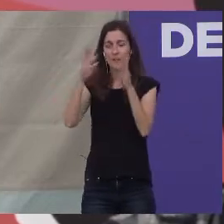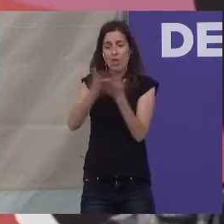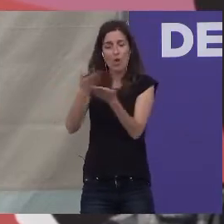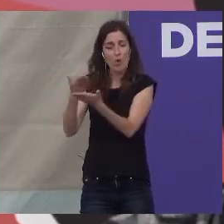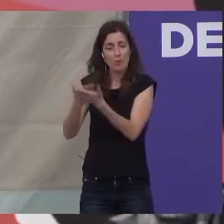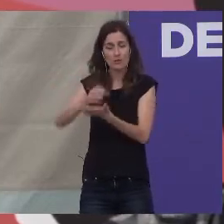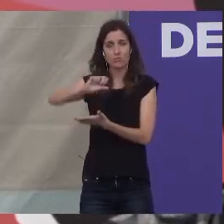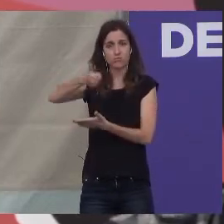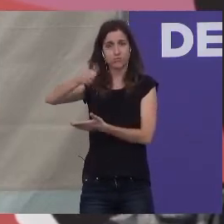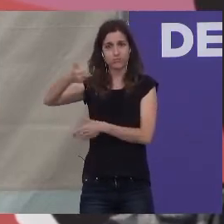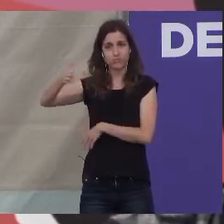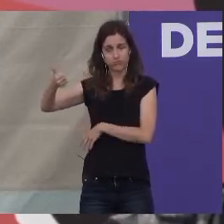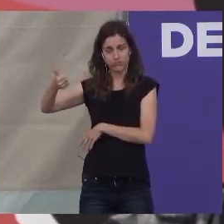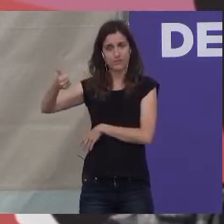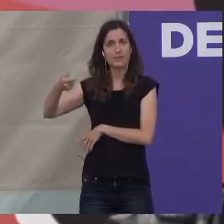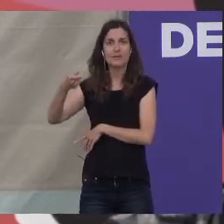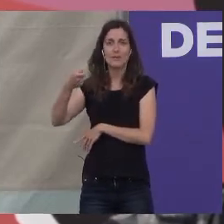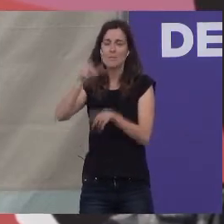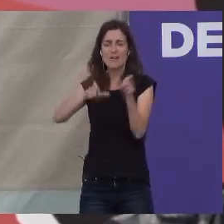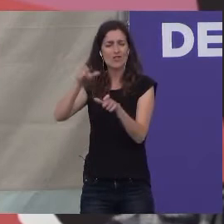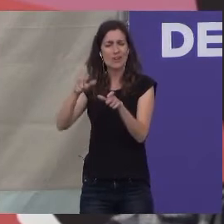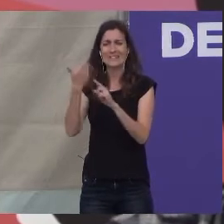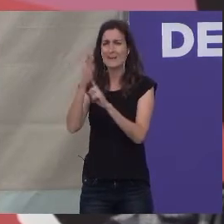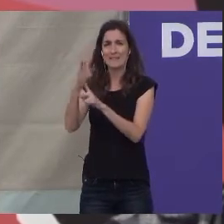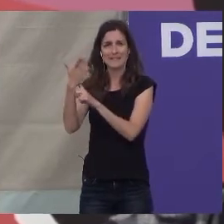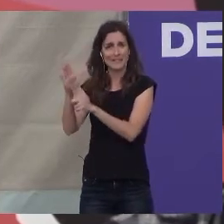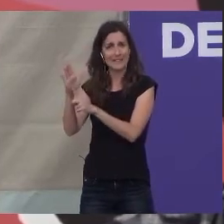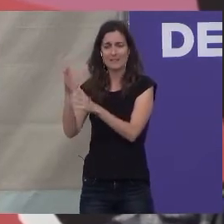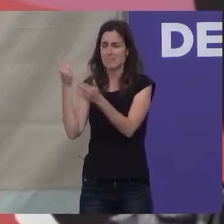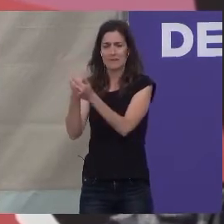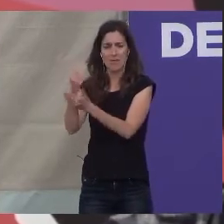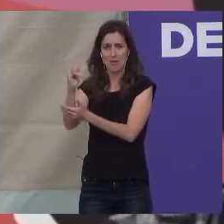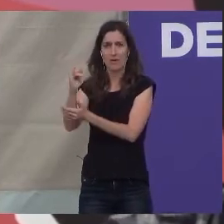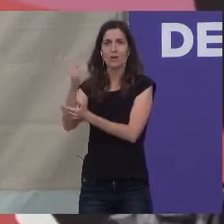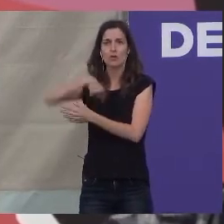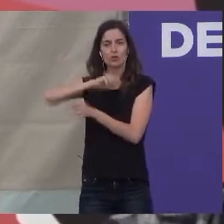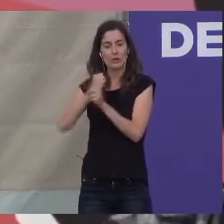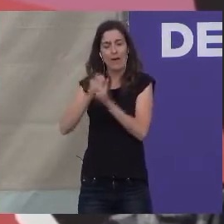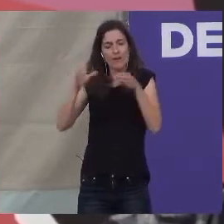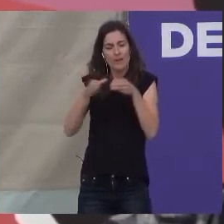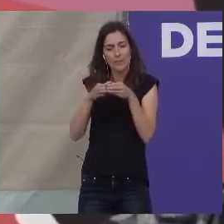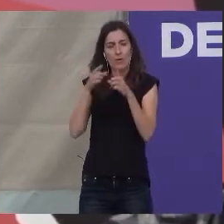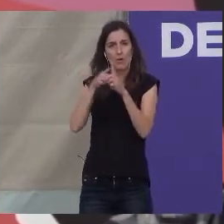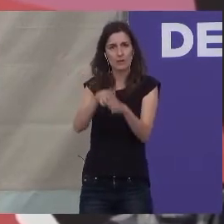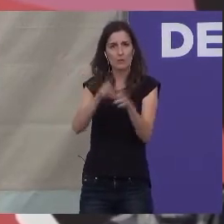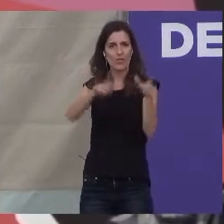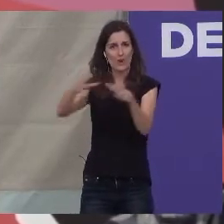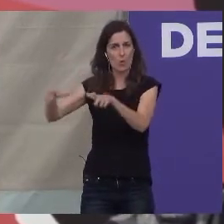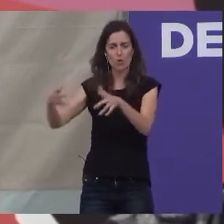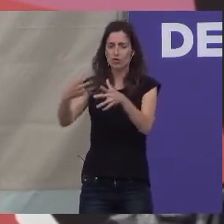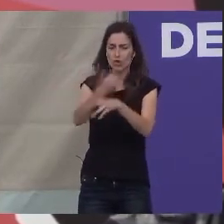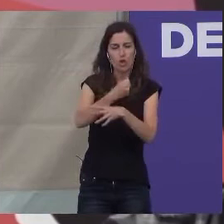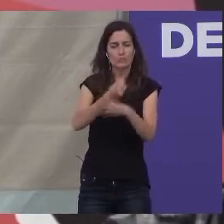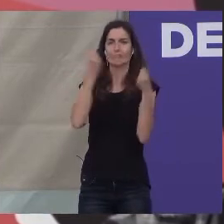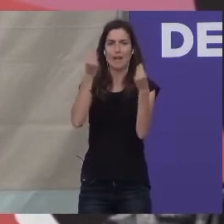salgan haya el máximo de representantes posibles y podamos trabajar en equipo por el bien común de todos los círculos y